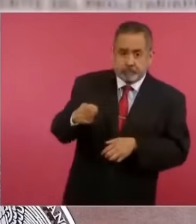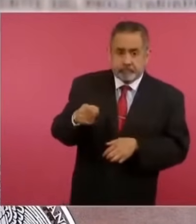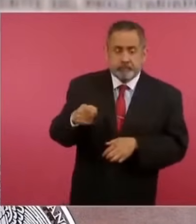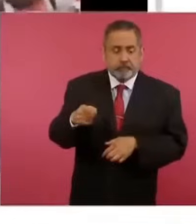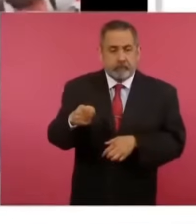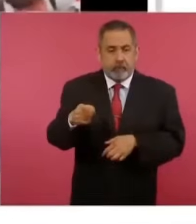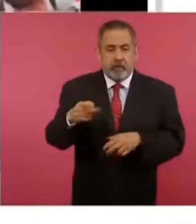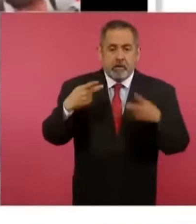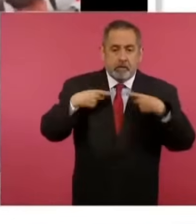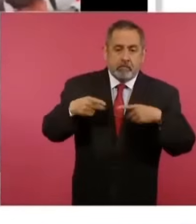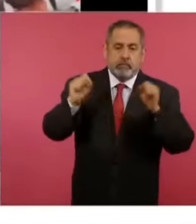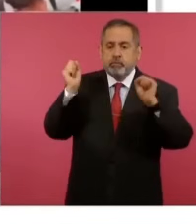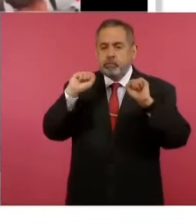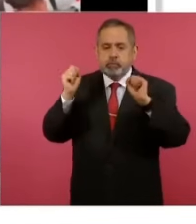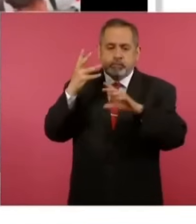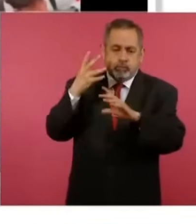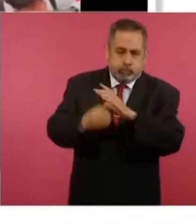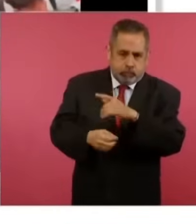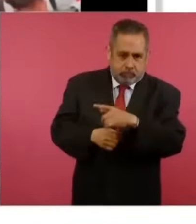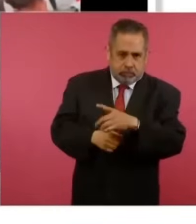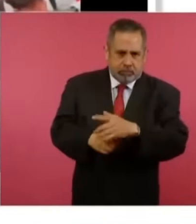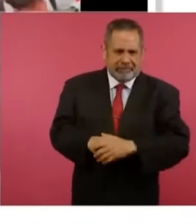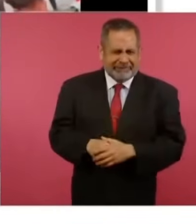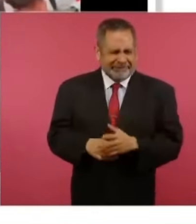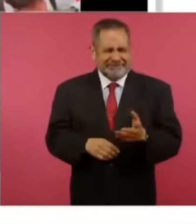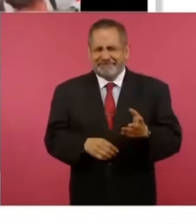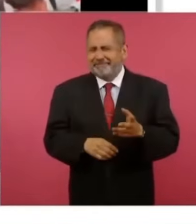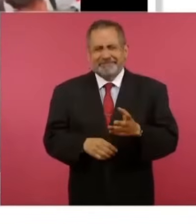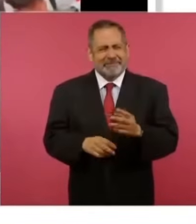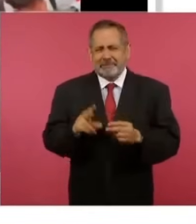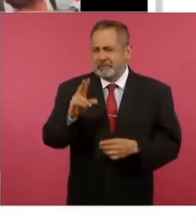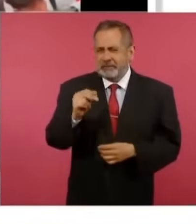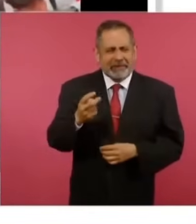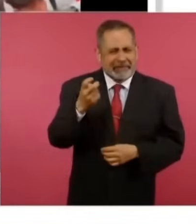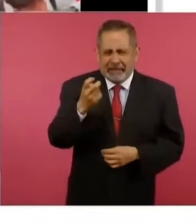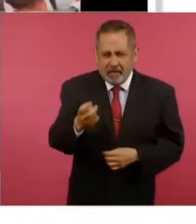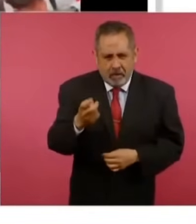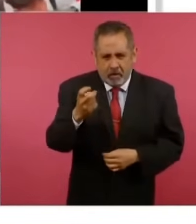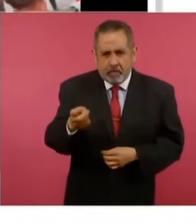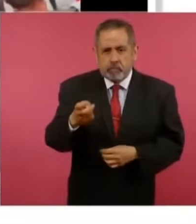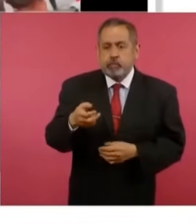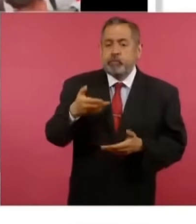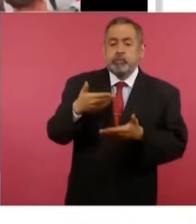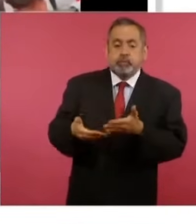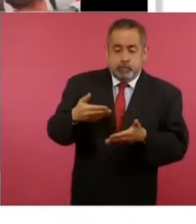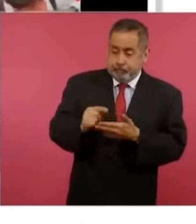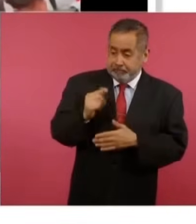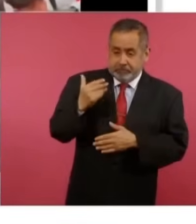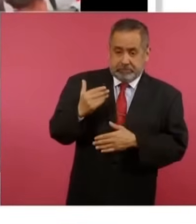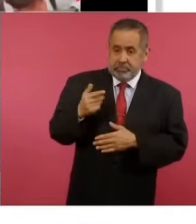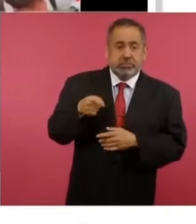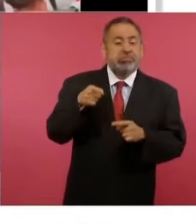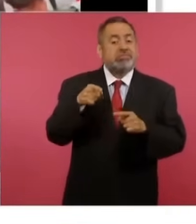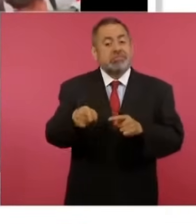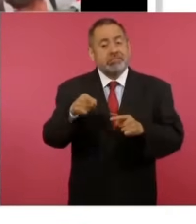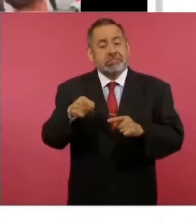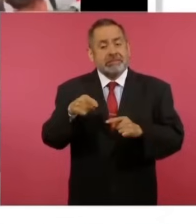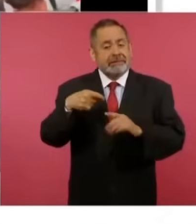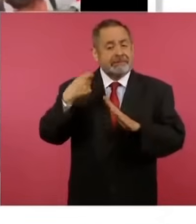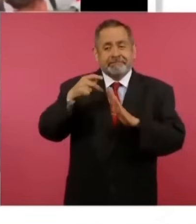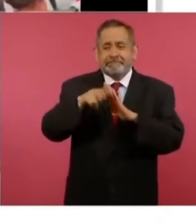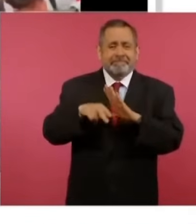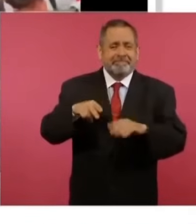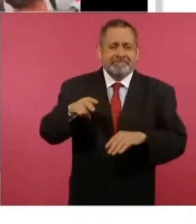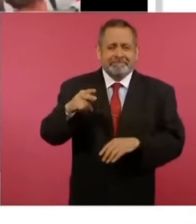y gente correr. Este video fue sacado de contexto, no fue actual y el video resultó falso,